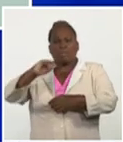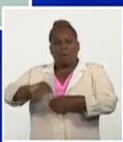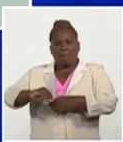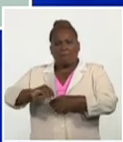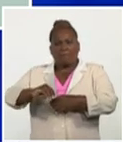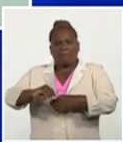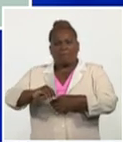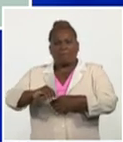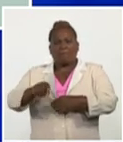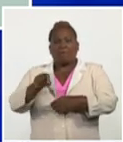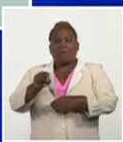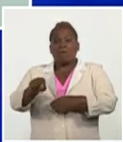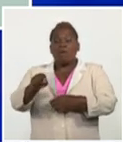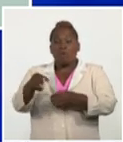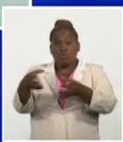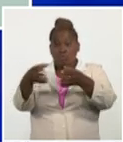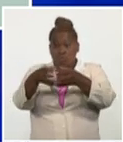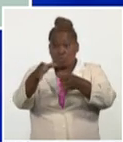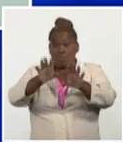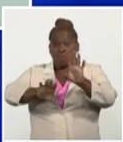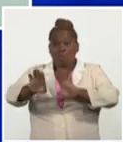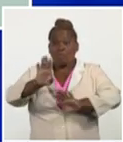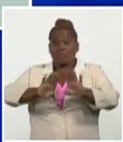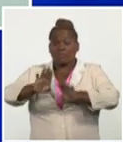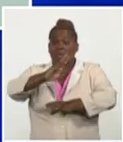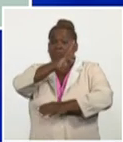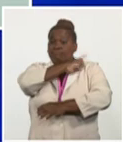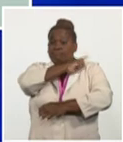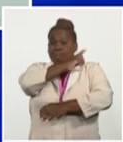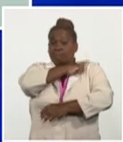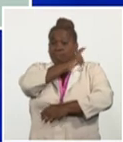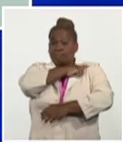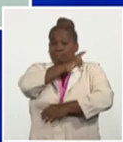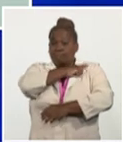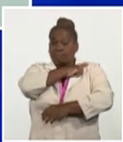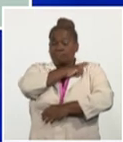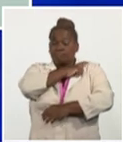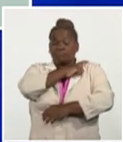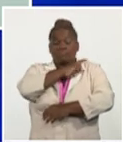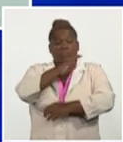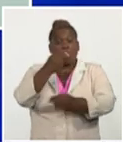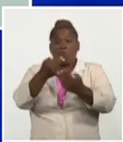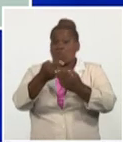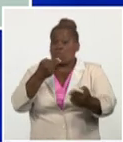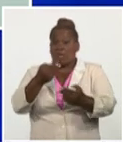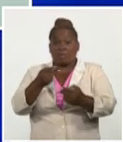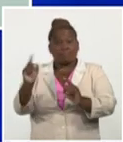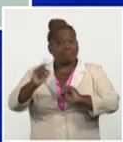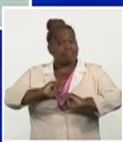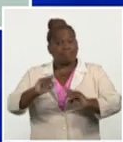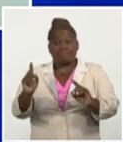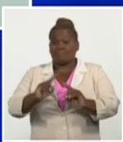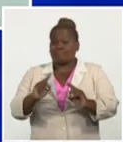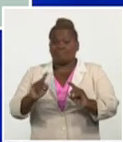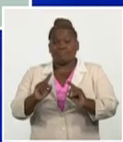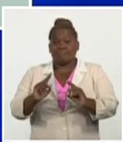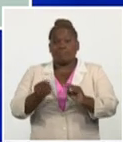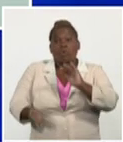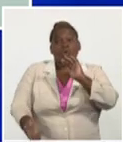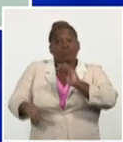su Consejo de Defensa como las autoridades, que no pueden confiarse porque se incrementa de una manera